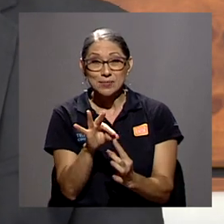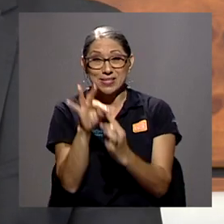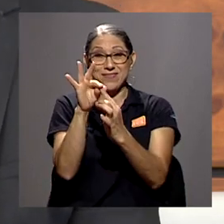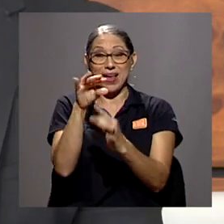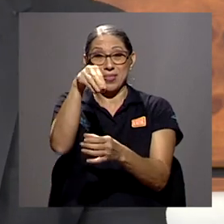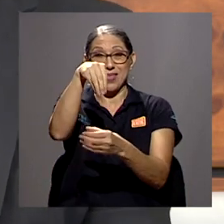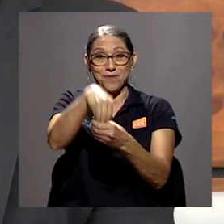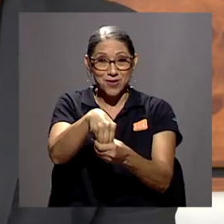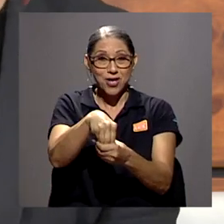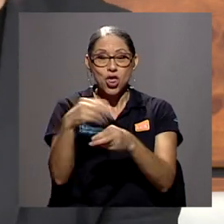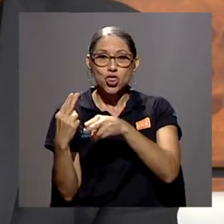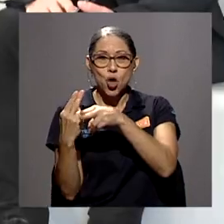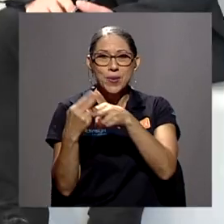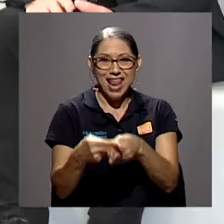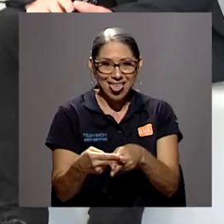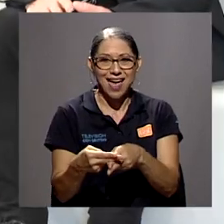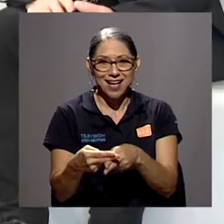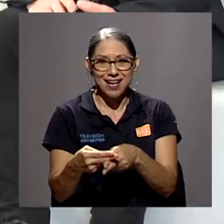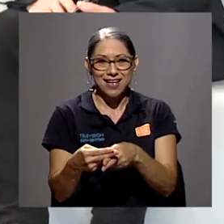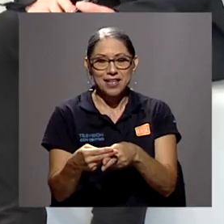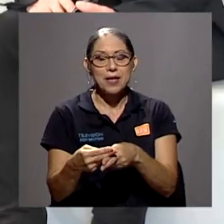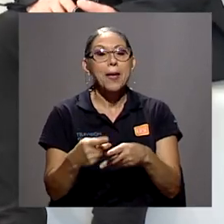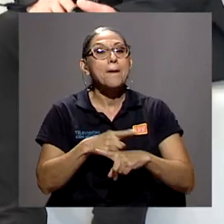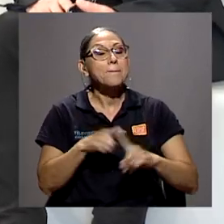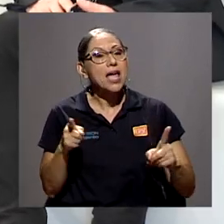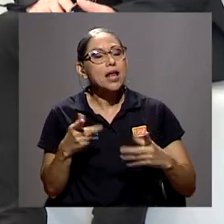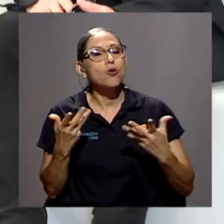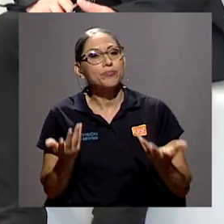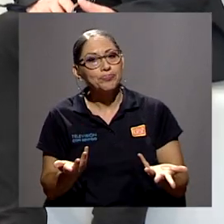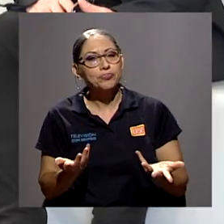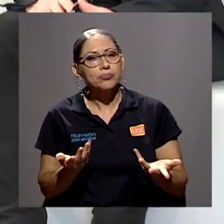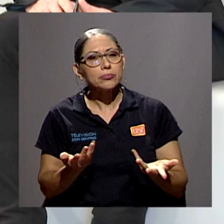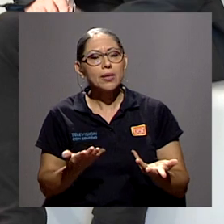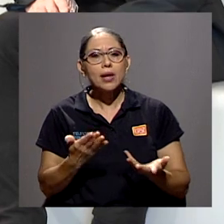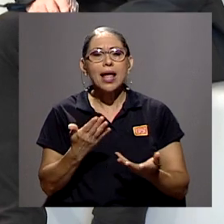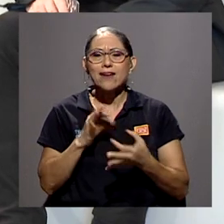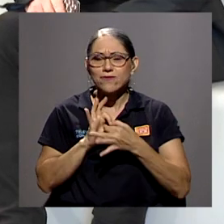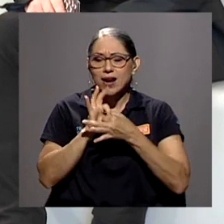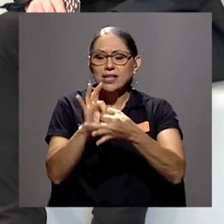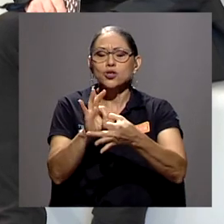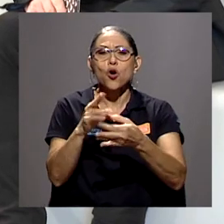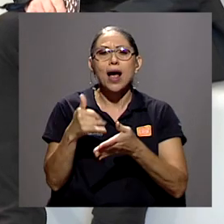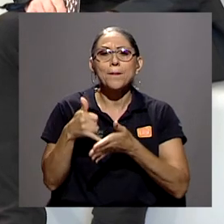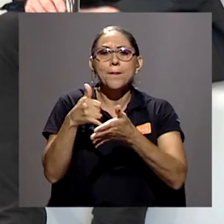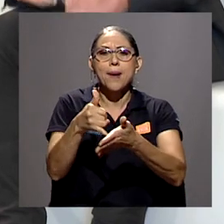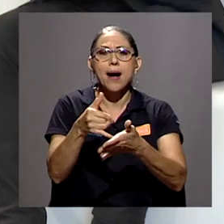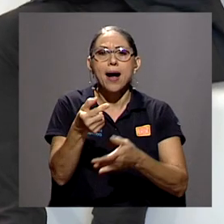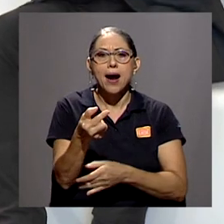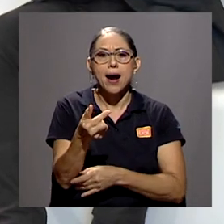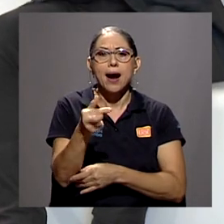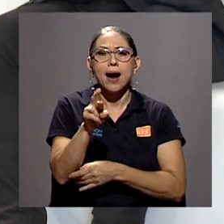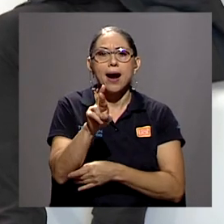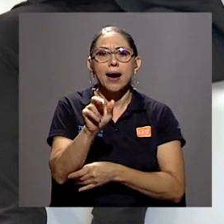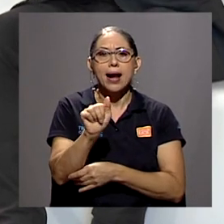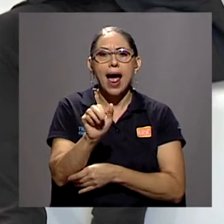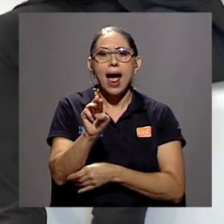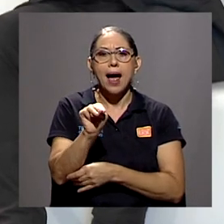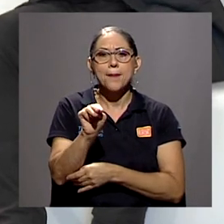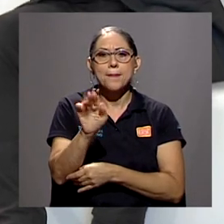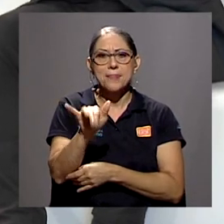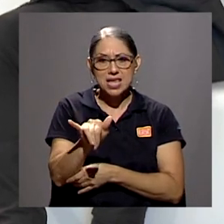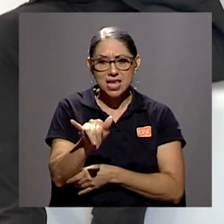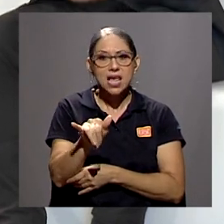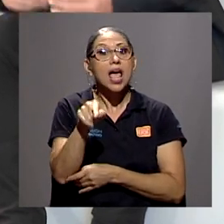contemporánea pero bueno voy un poco más allá este marlon en relación a los grandes por supuesto que son herramientas